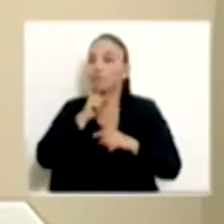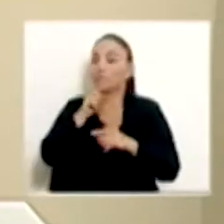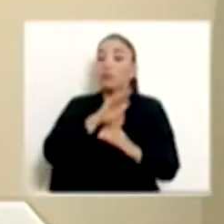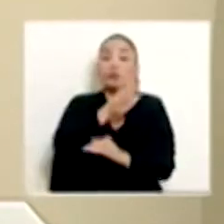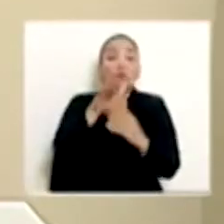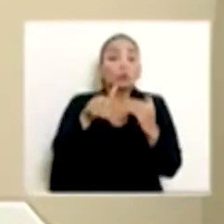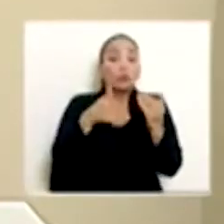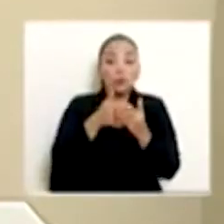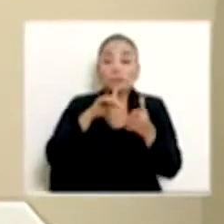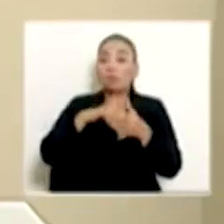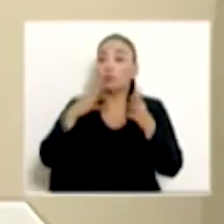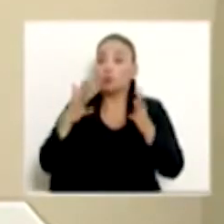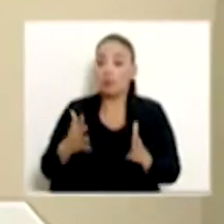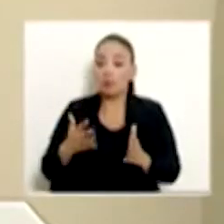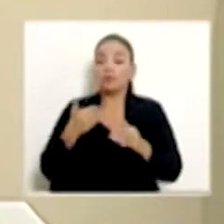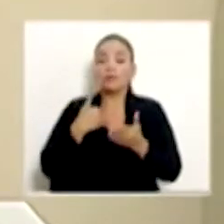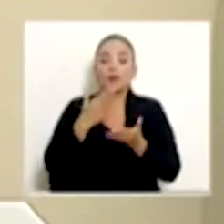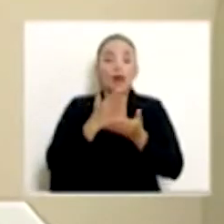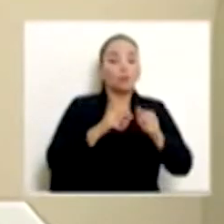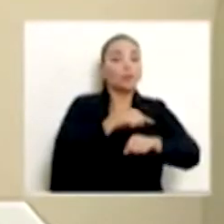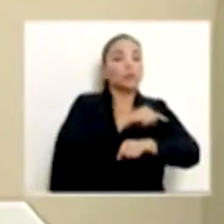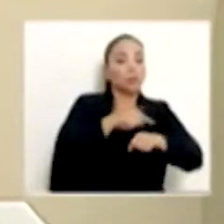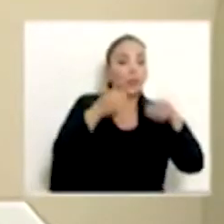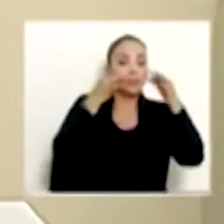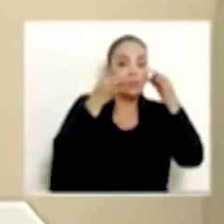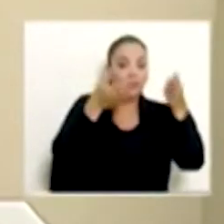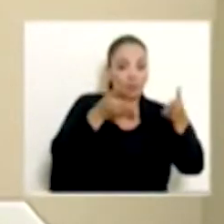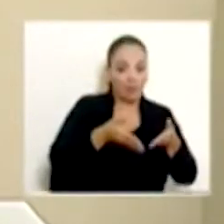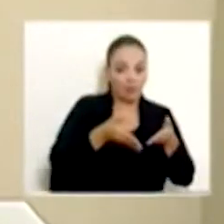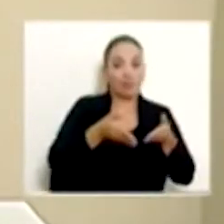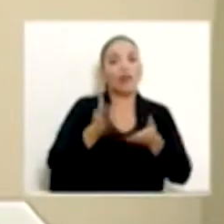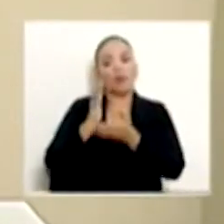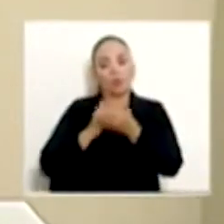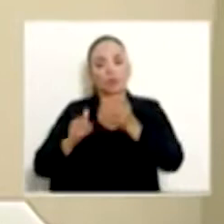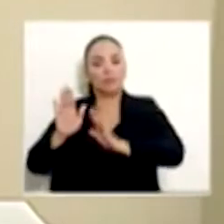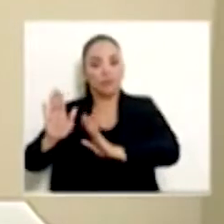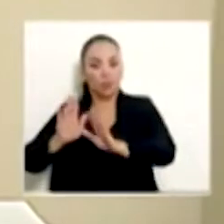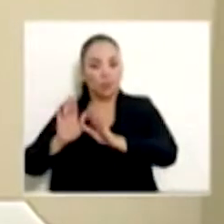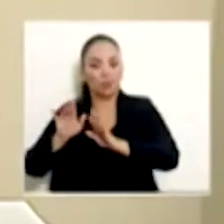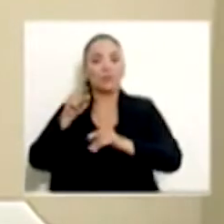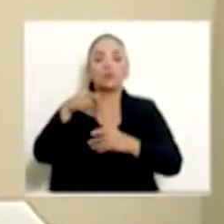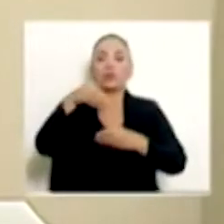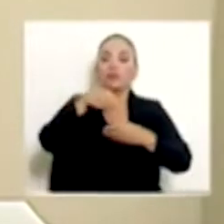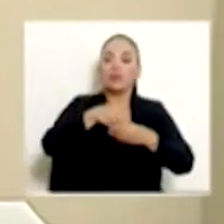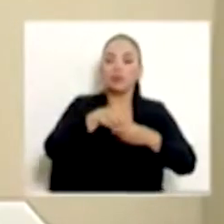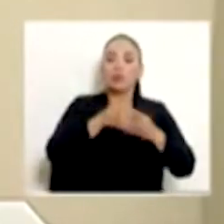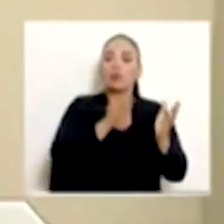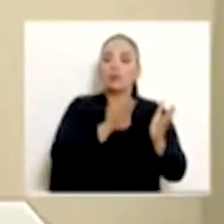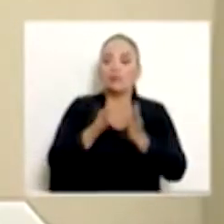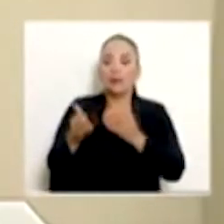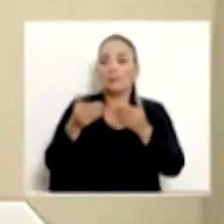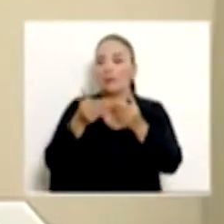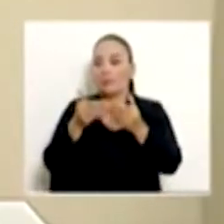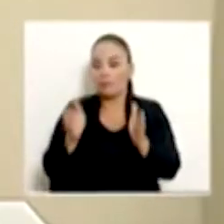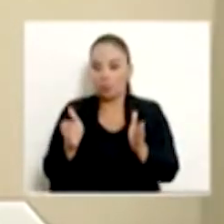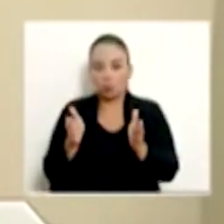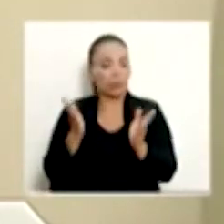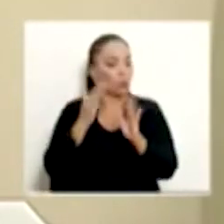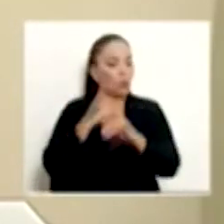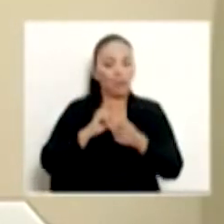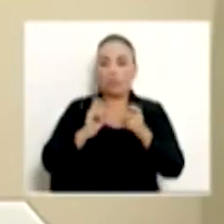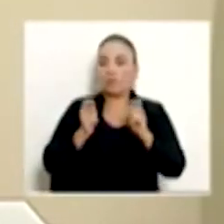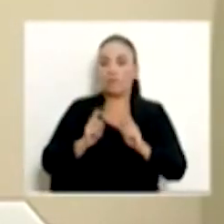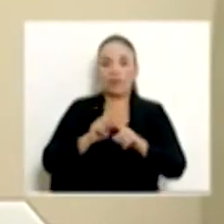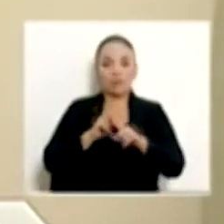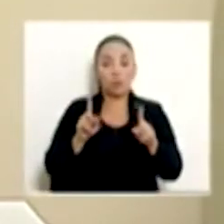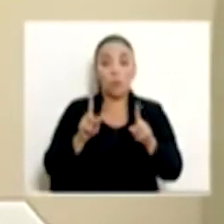tienen algunas horas y algunos días de presencialidad esto está en el plan de apertura no hay modificación del plan de apertura porque el